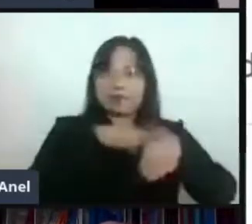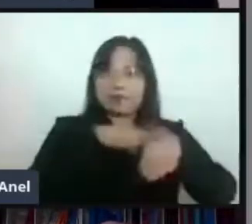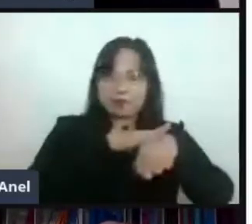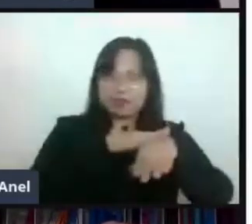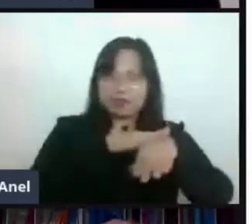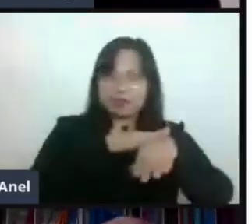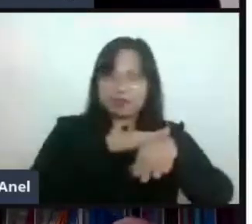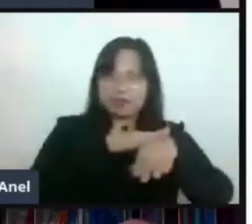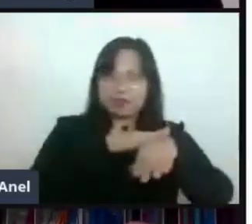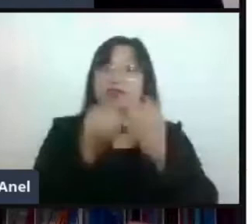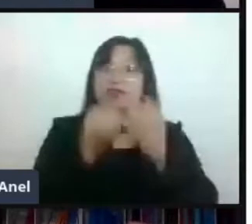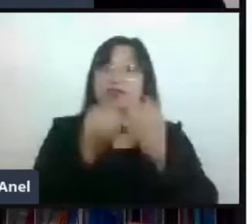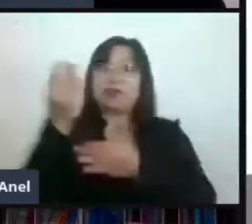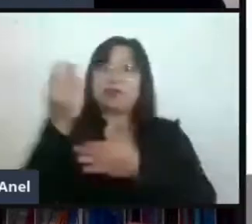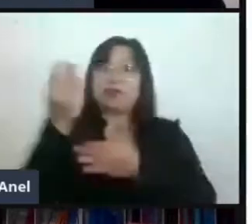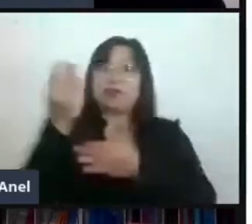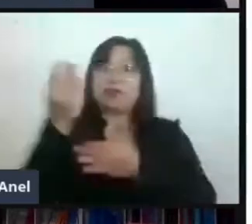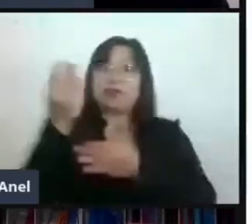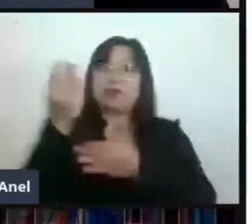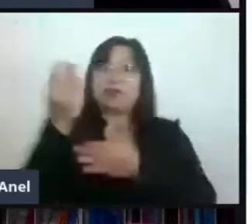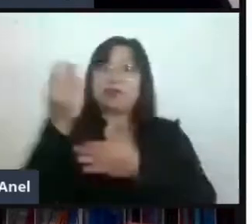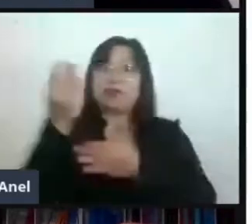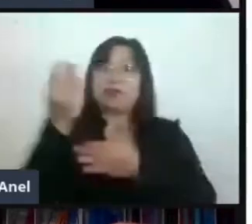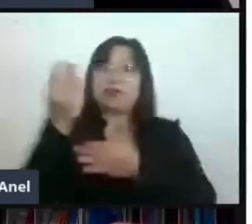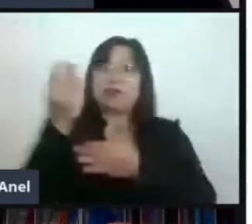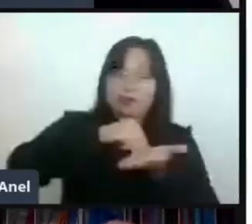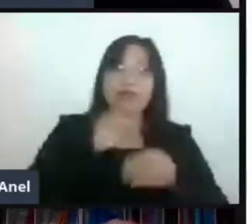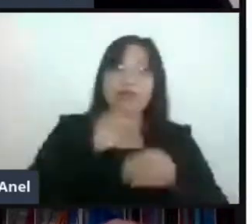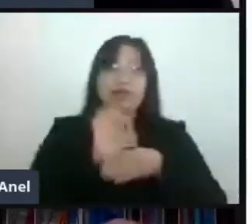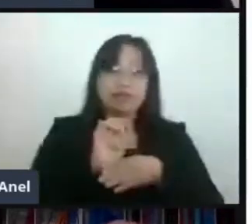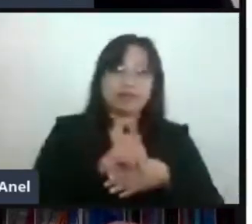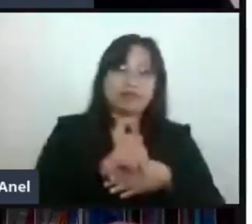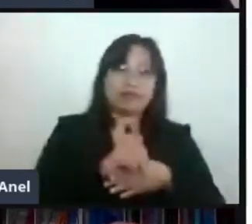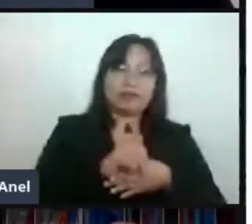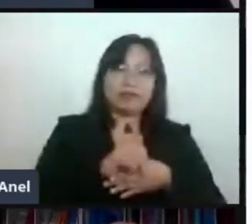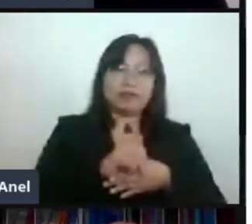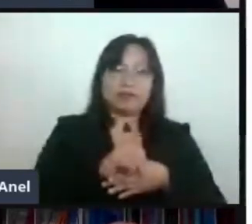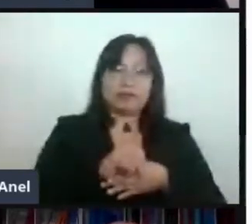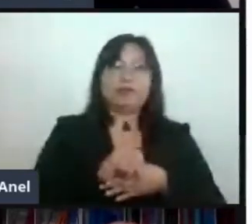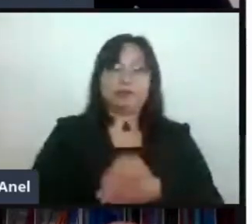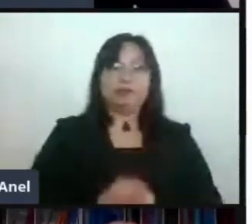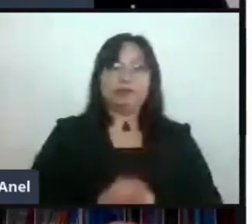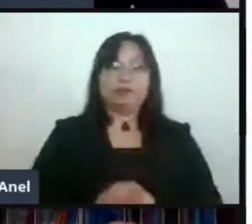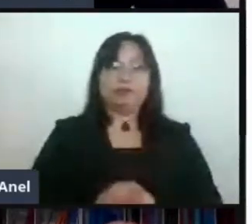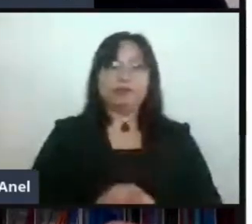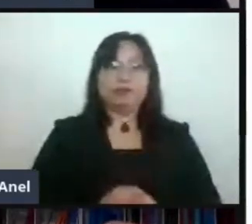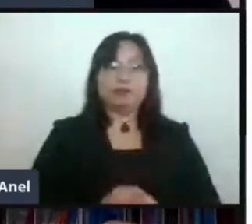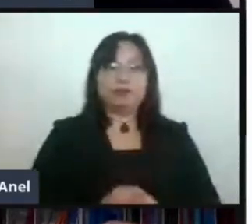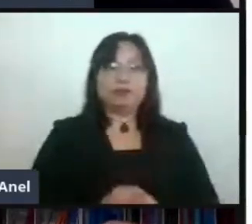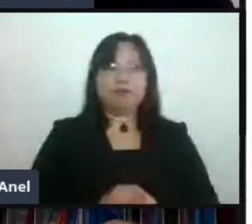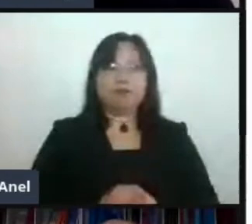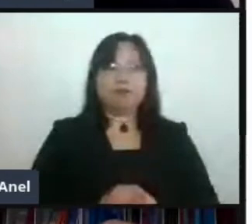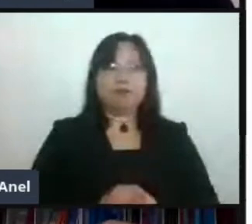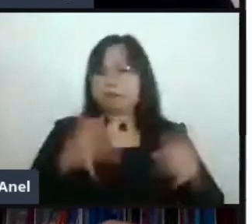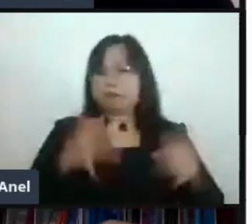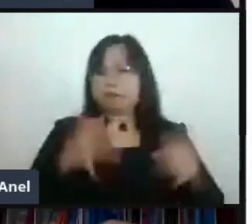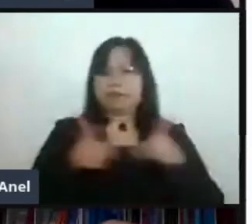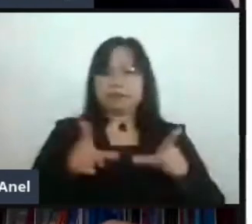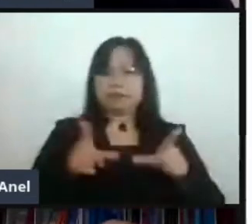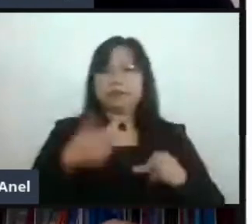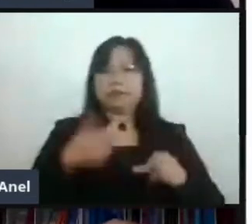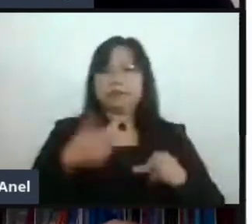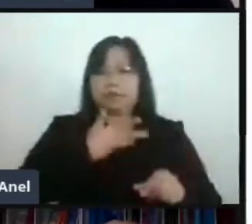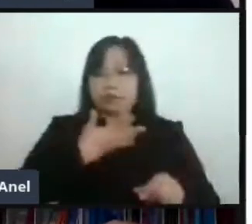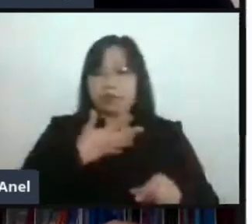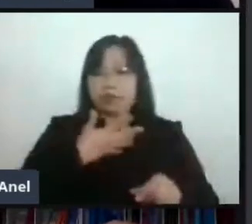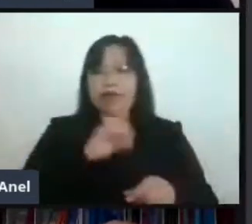rúbrica, ¿sí? Entonces, yo ya tengo una rúbrica creada para este propósito. Aquí